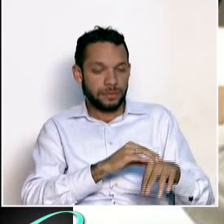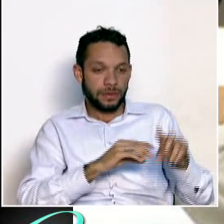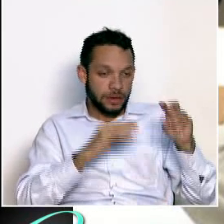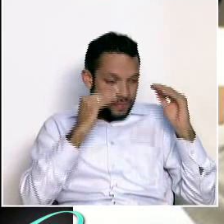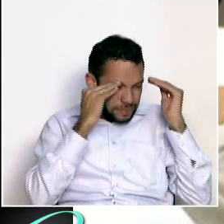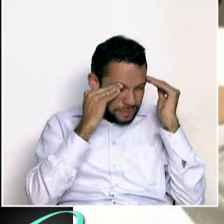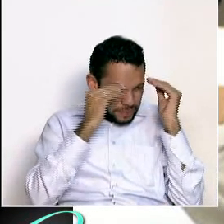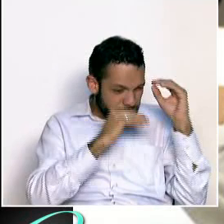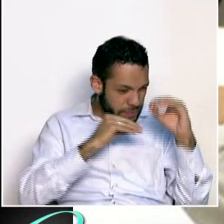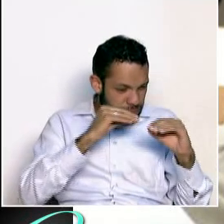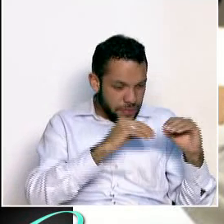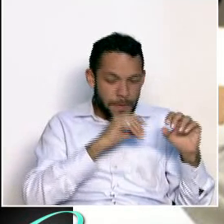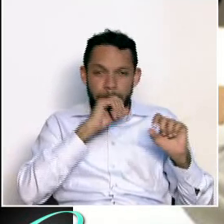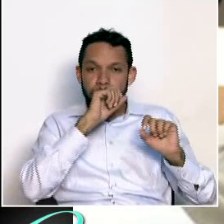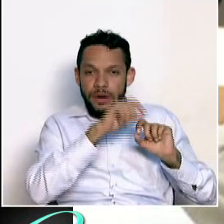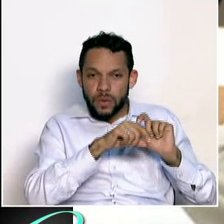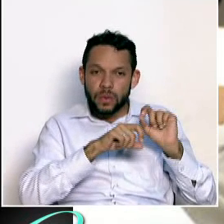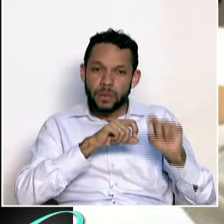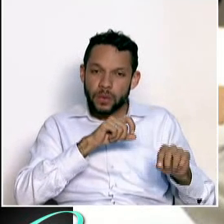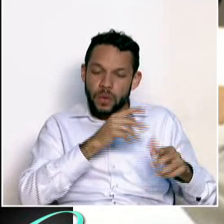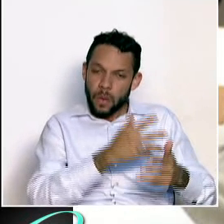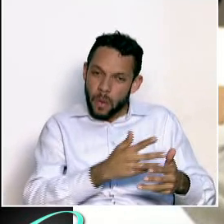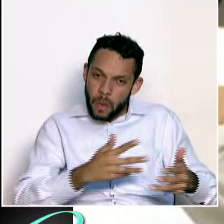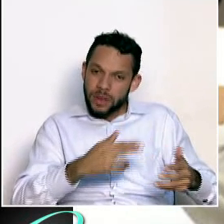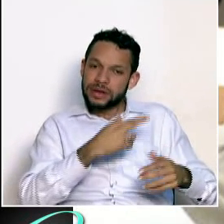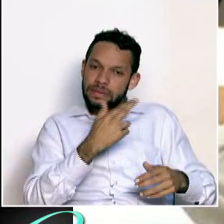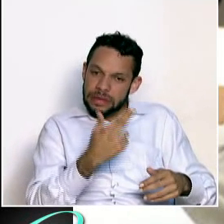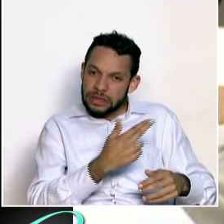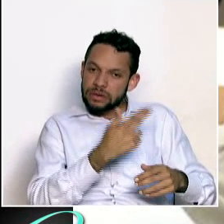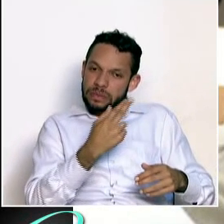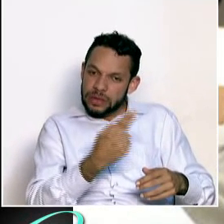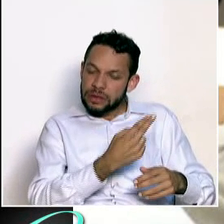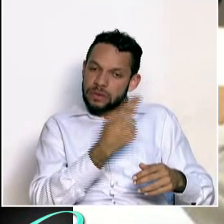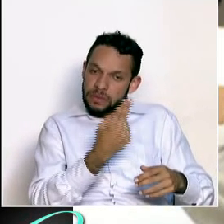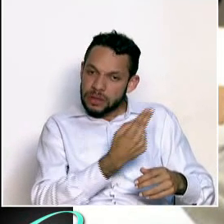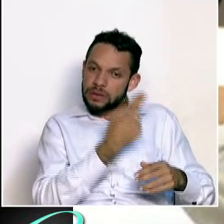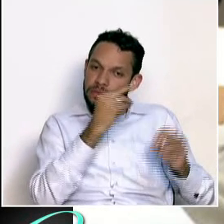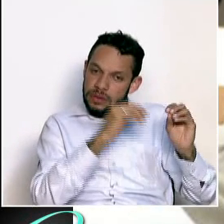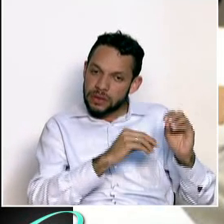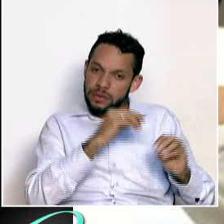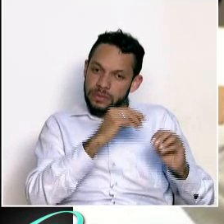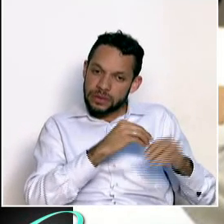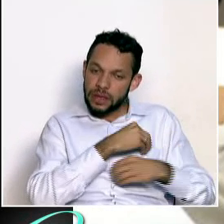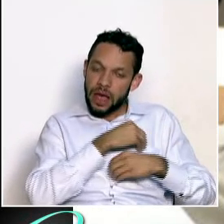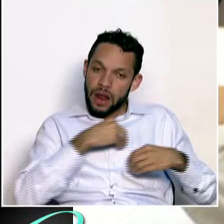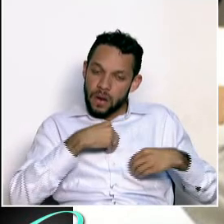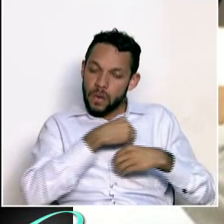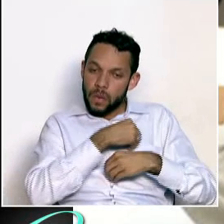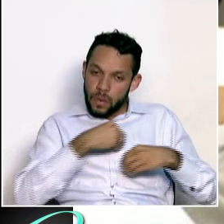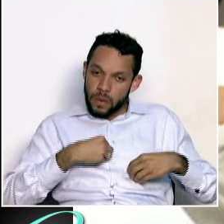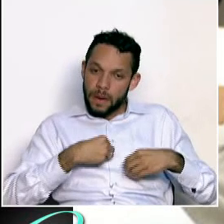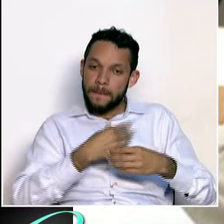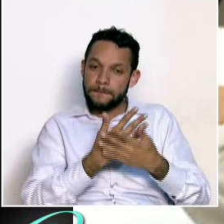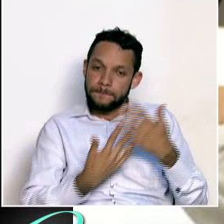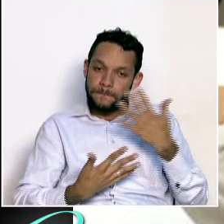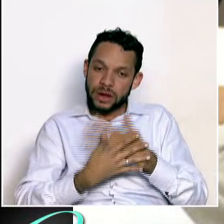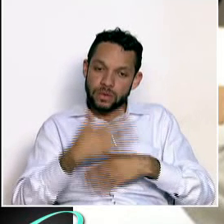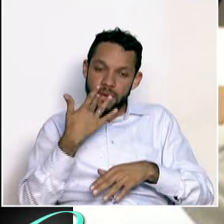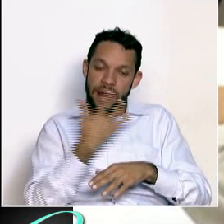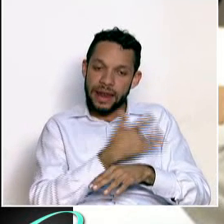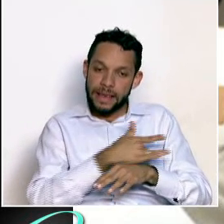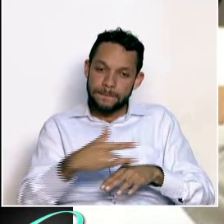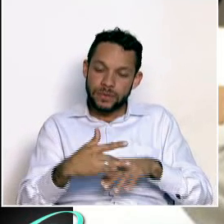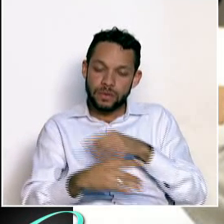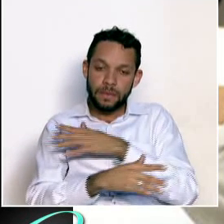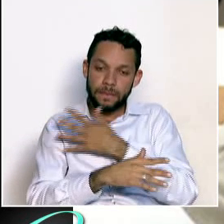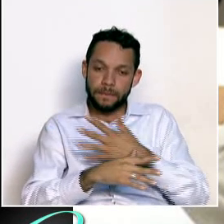y simplemente le decía y le repetía una jaculatoria, que así la llamaba, tu brazo derecho quedará limpio, tu